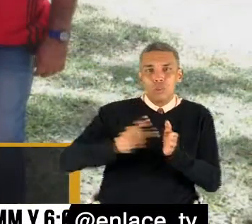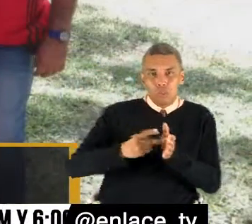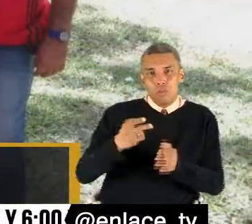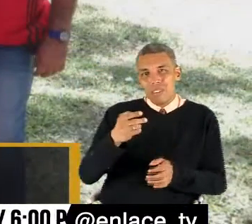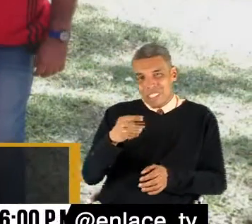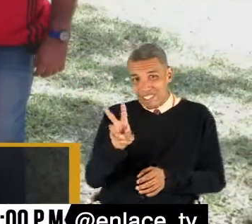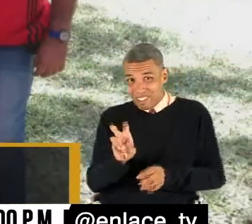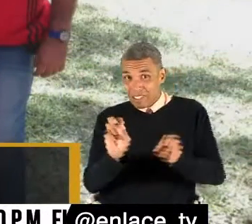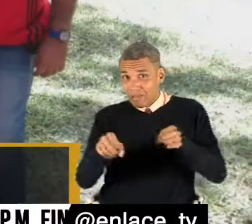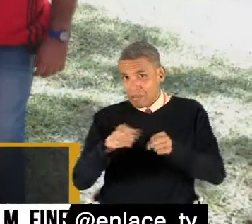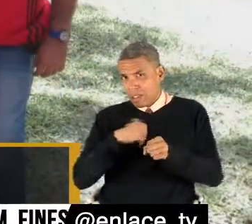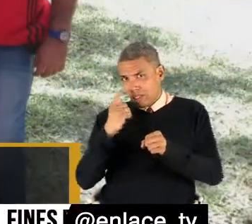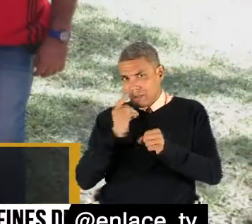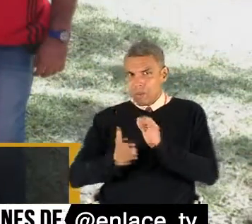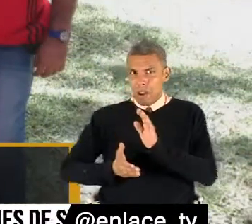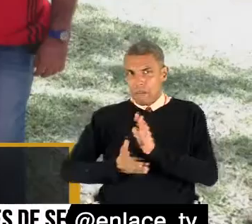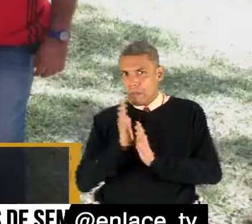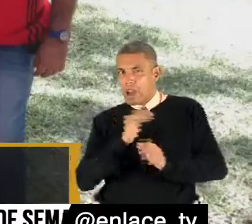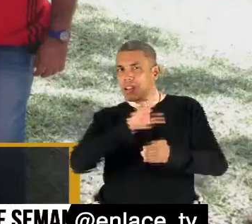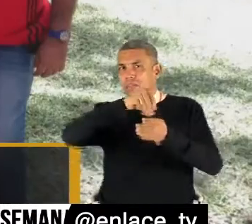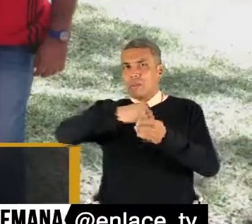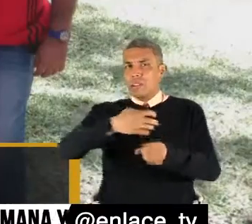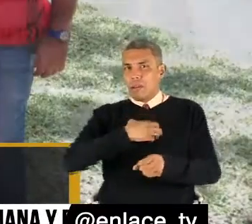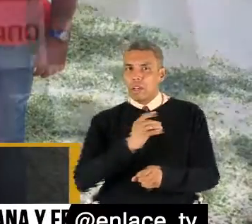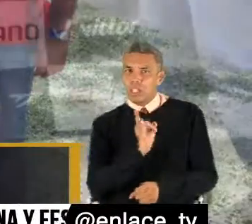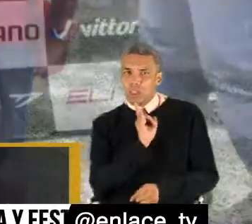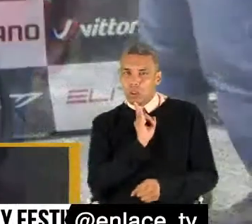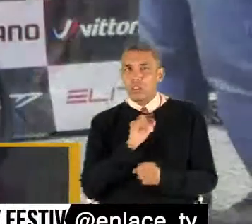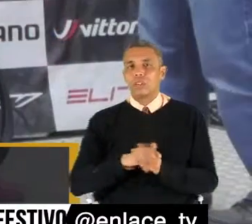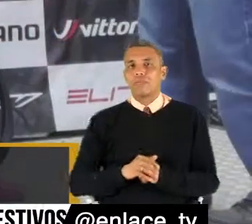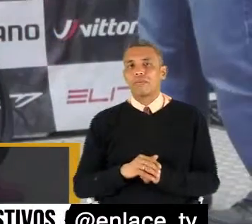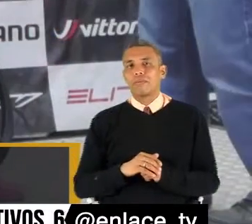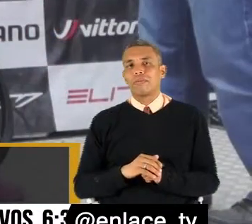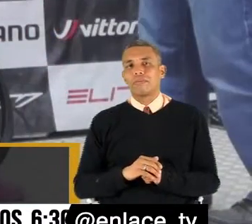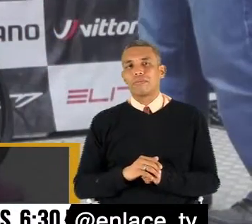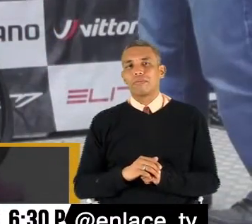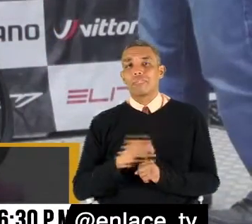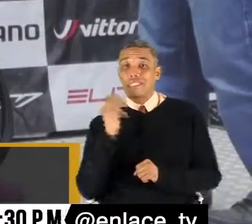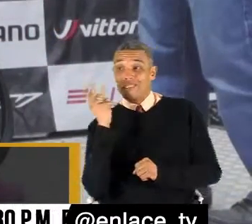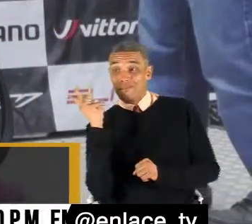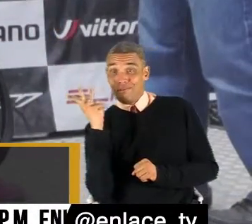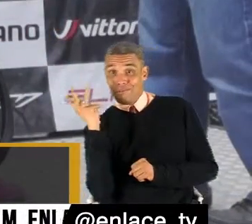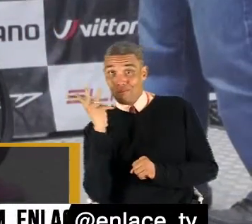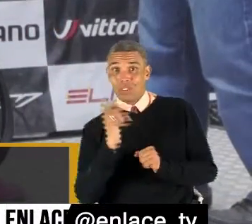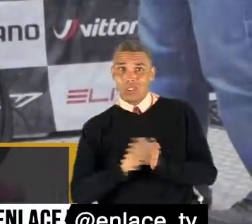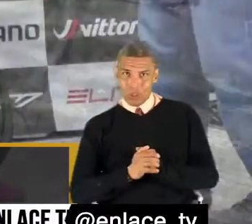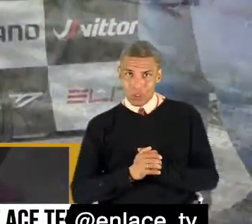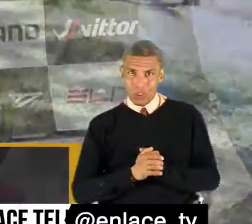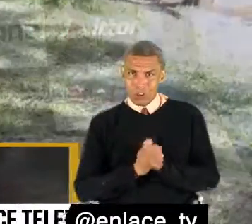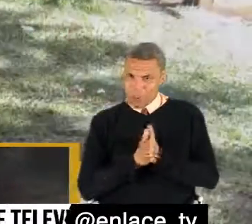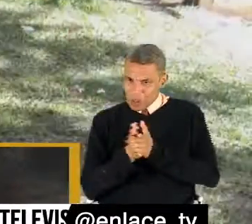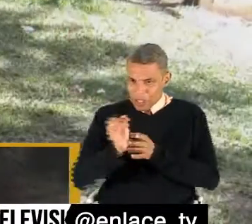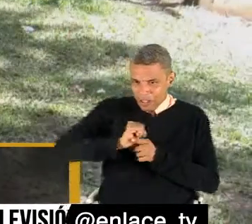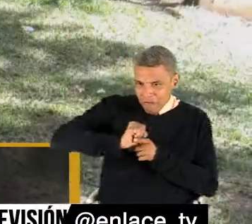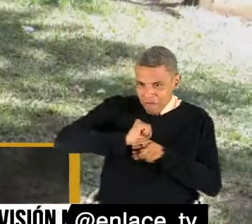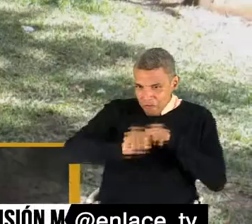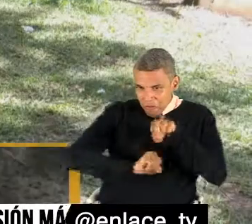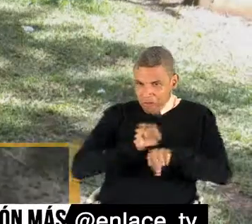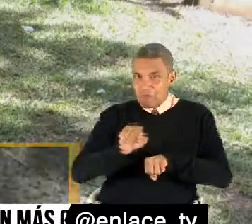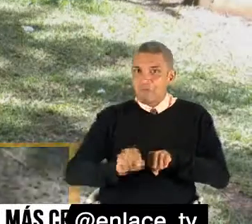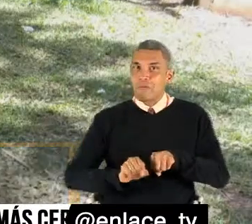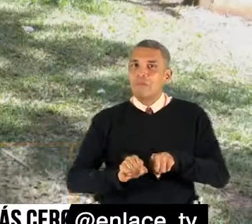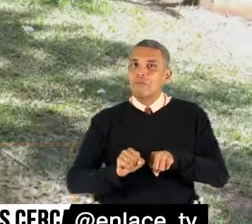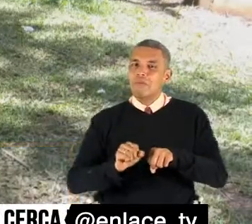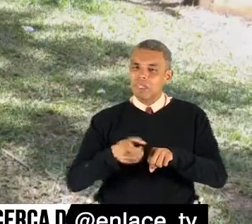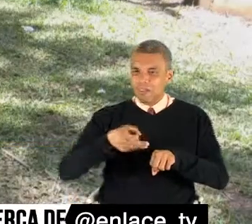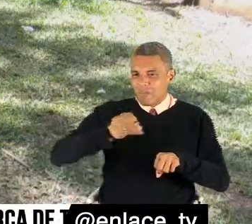apoyo, amor, dedicación y esfuerzo, Indira y Eduardo forman grandes deportistas para la ciudad y el mundo, pero ante todo crean personas